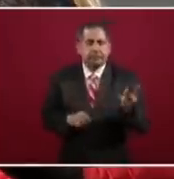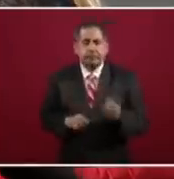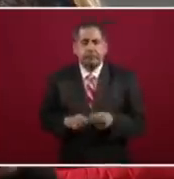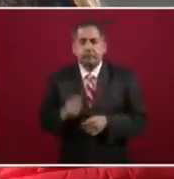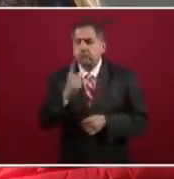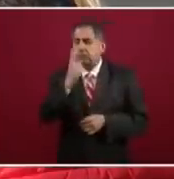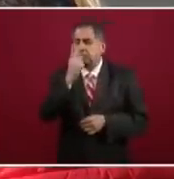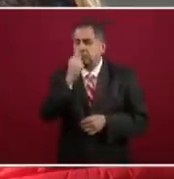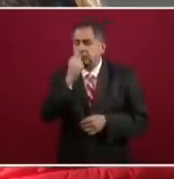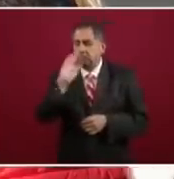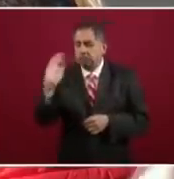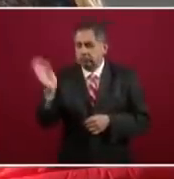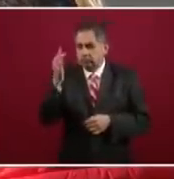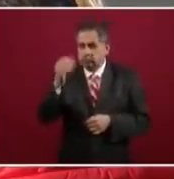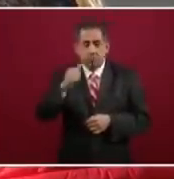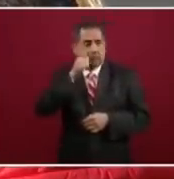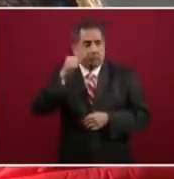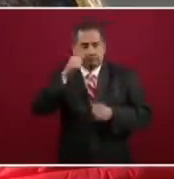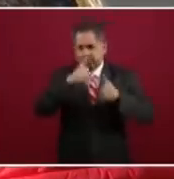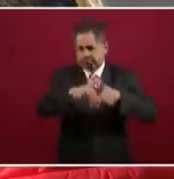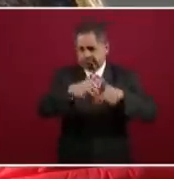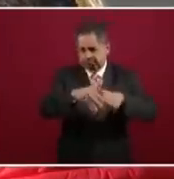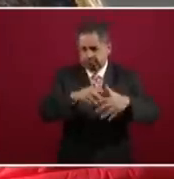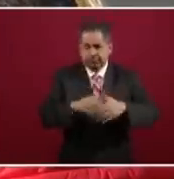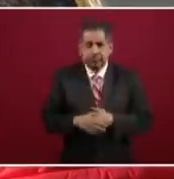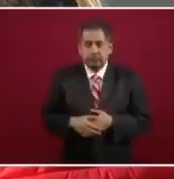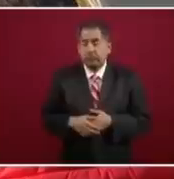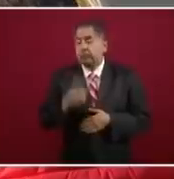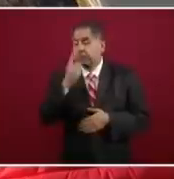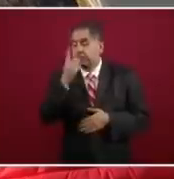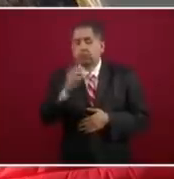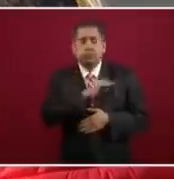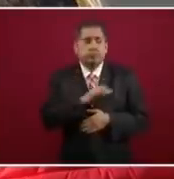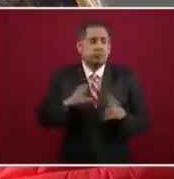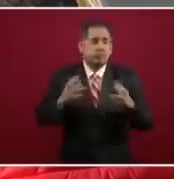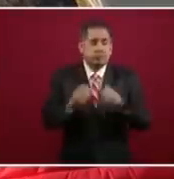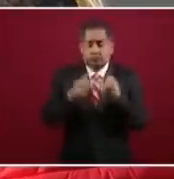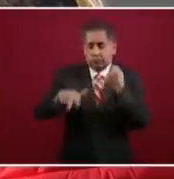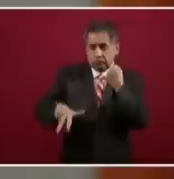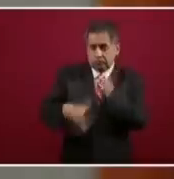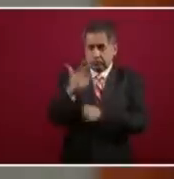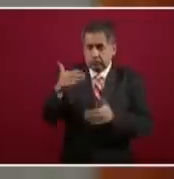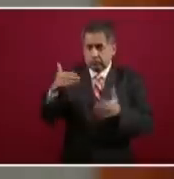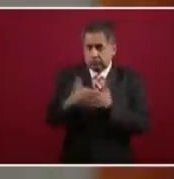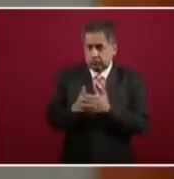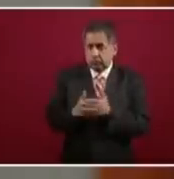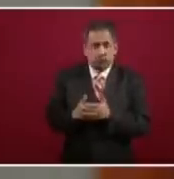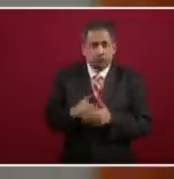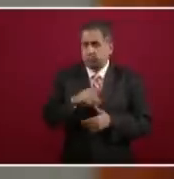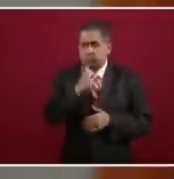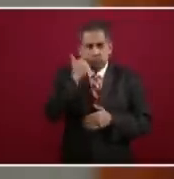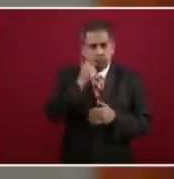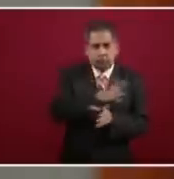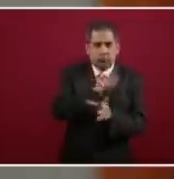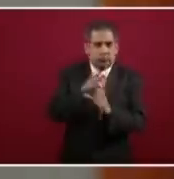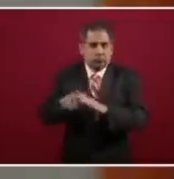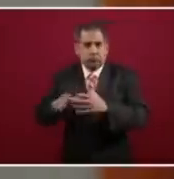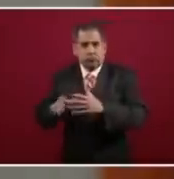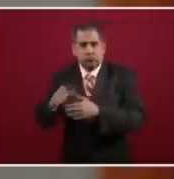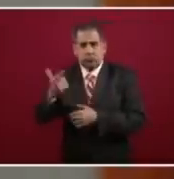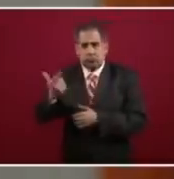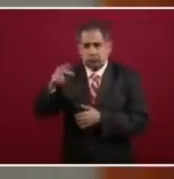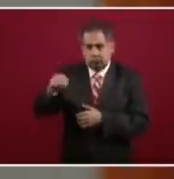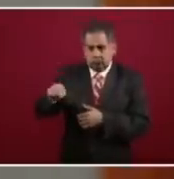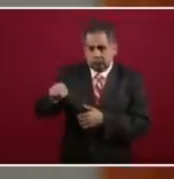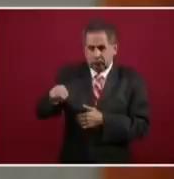los policías federales que ayer se manifestaban ellos aseguran que son cerca de 13 mil elementos que no se quieren integrar a la guardia nacional y